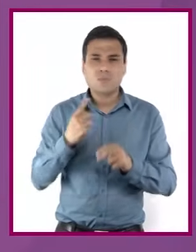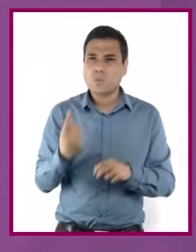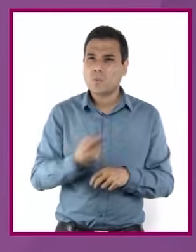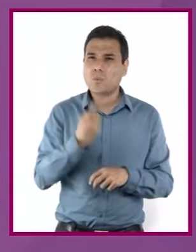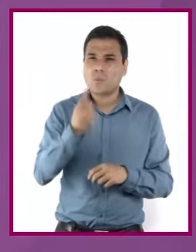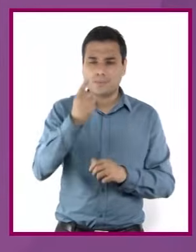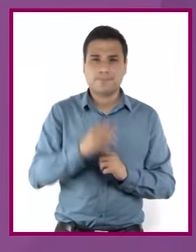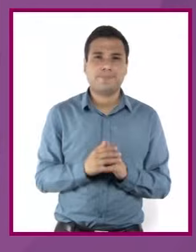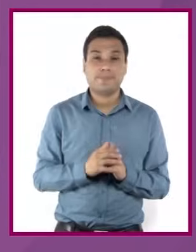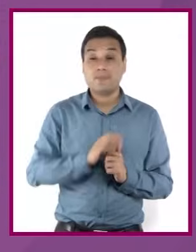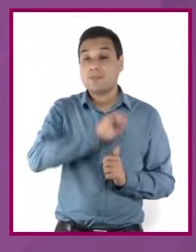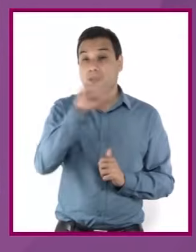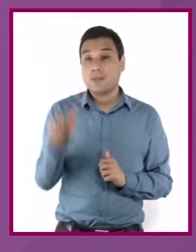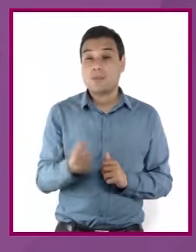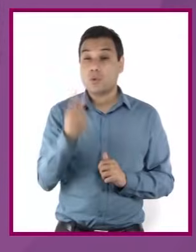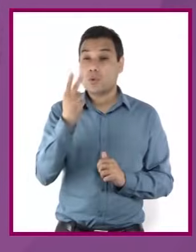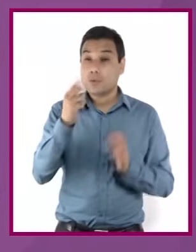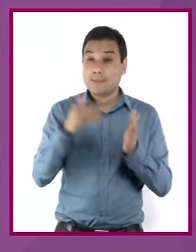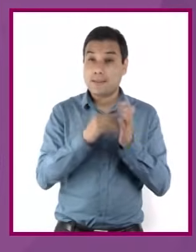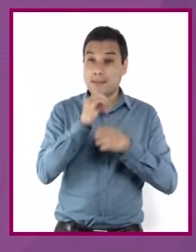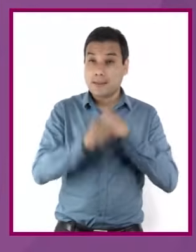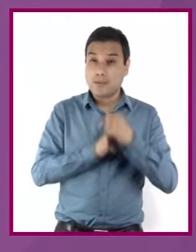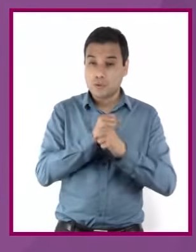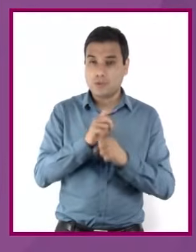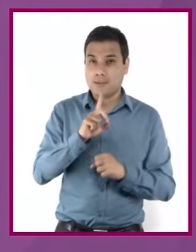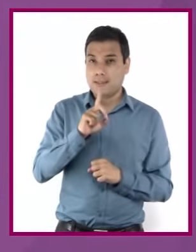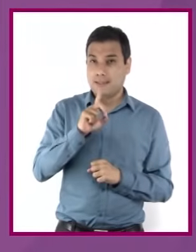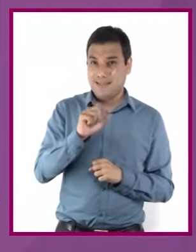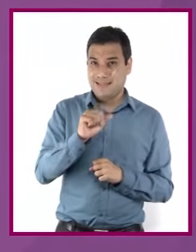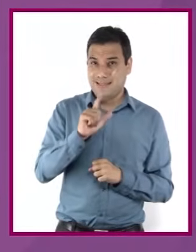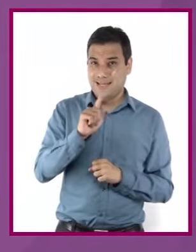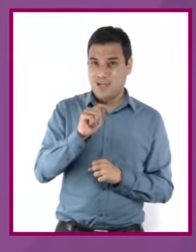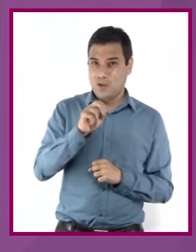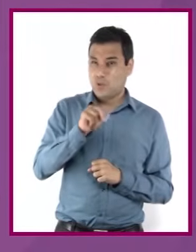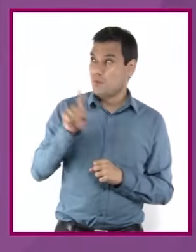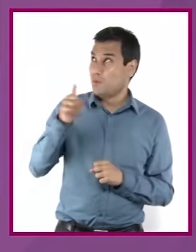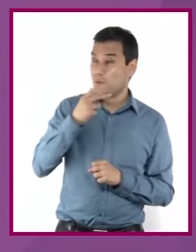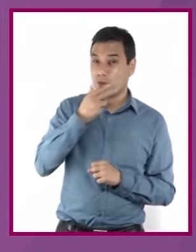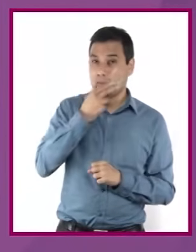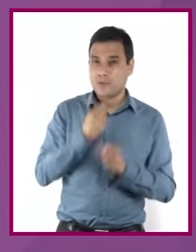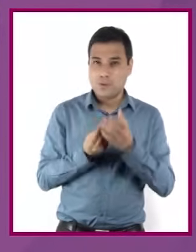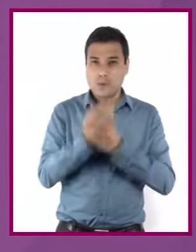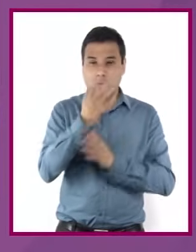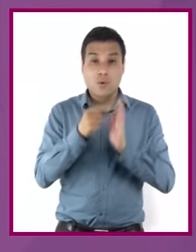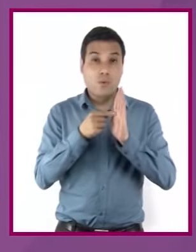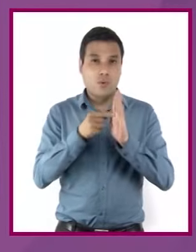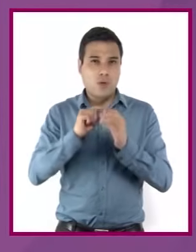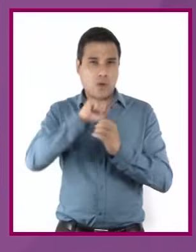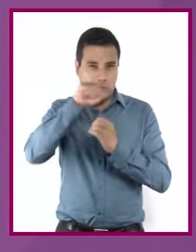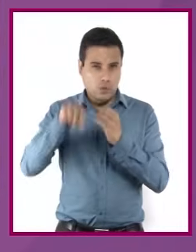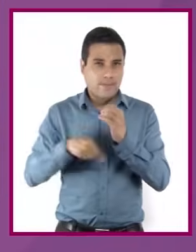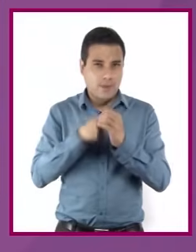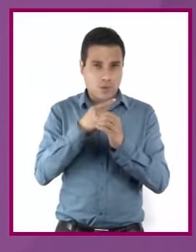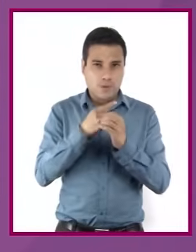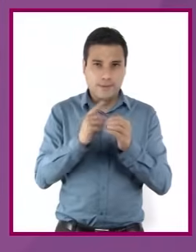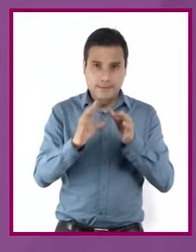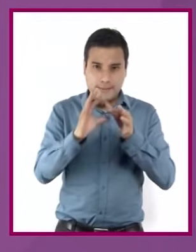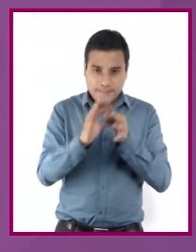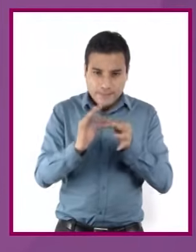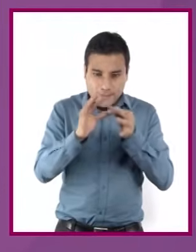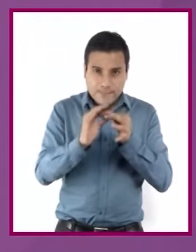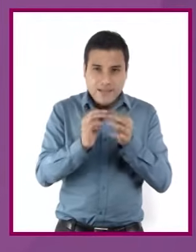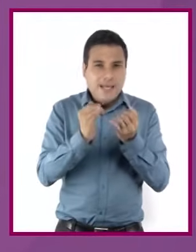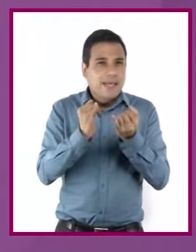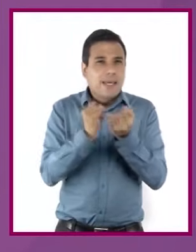Pasaron más de 2000 años hasta que Dalton propuso un modelo atómico para explicar la constitución de la materia, similar al